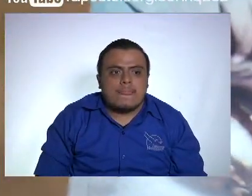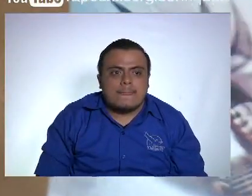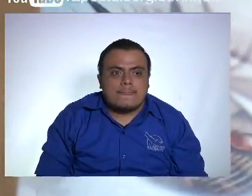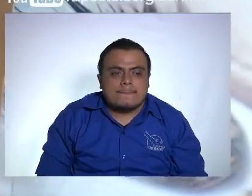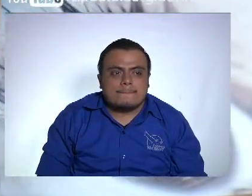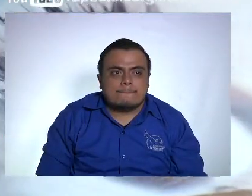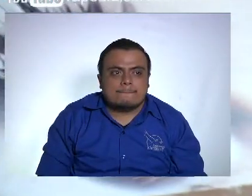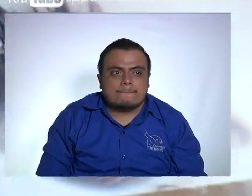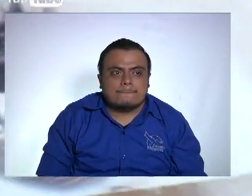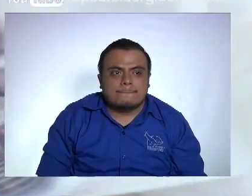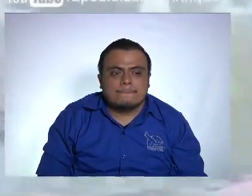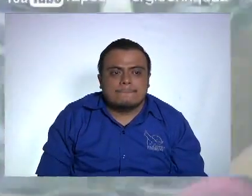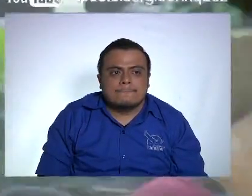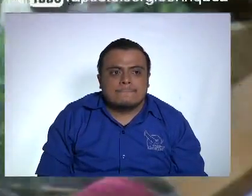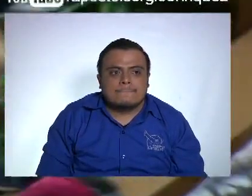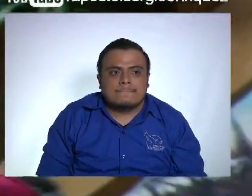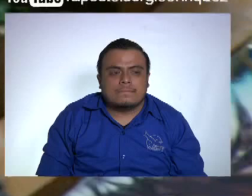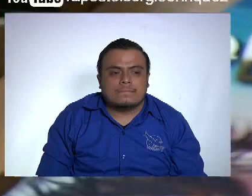Oh, aquí viene.